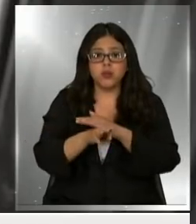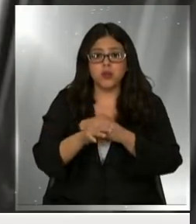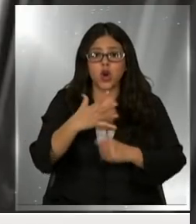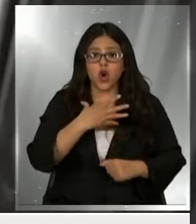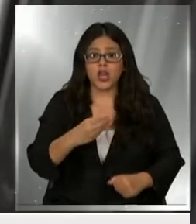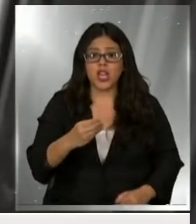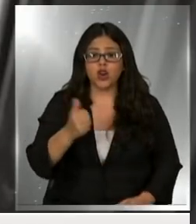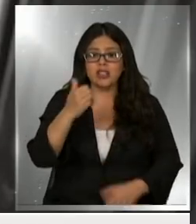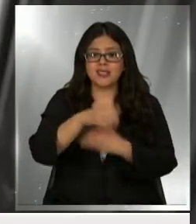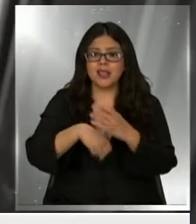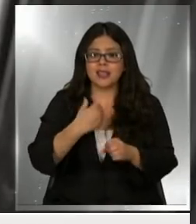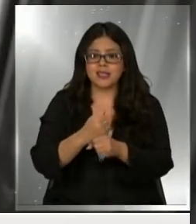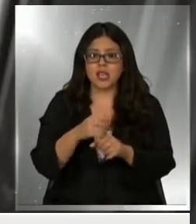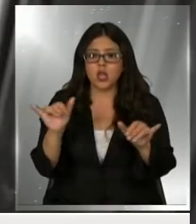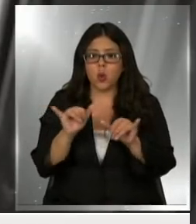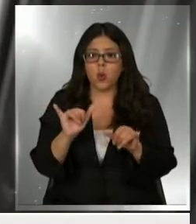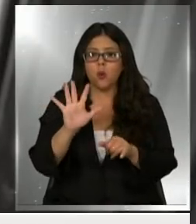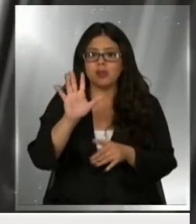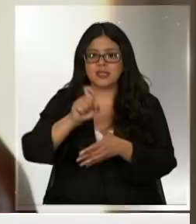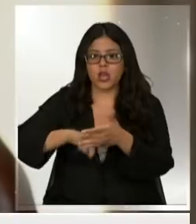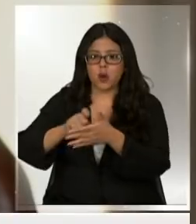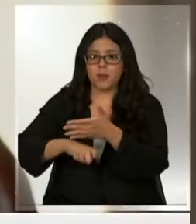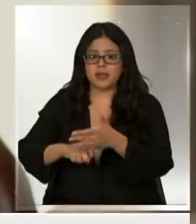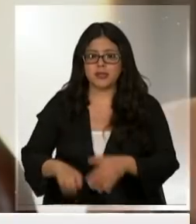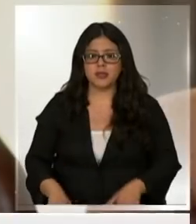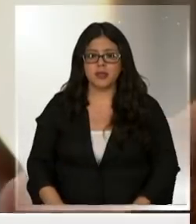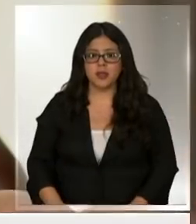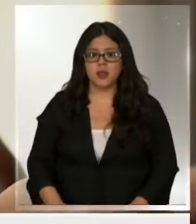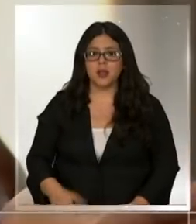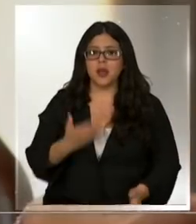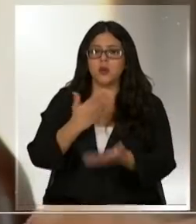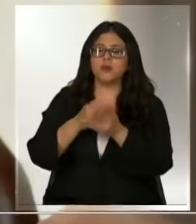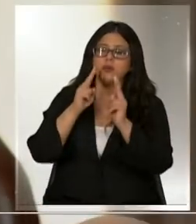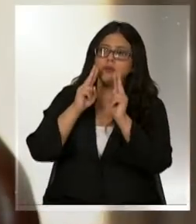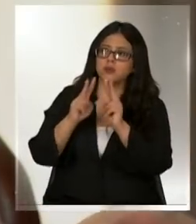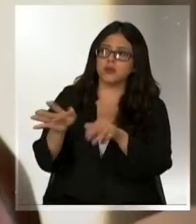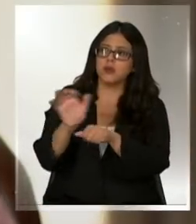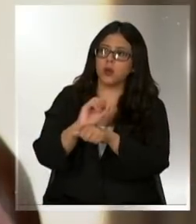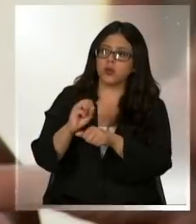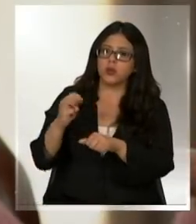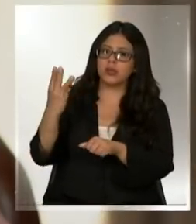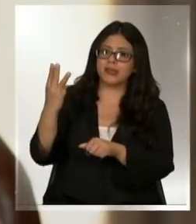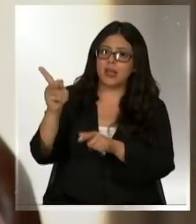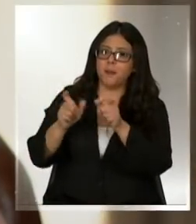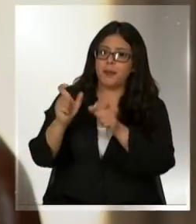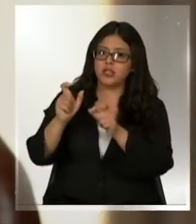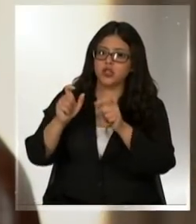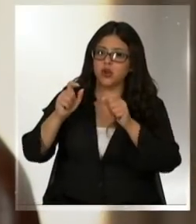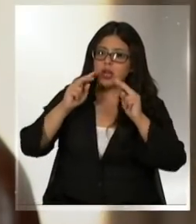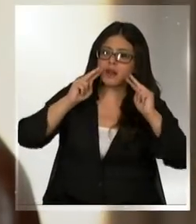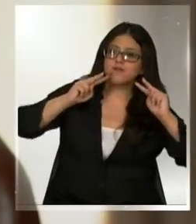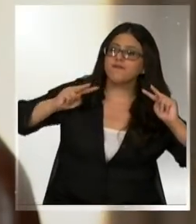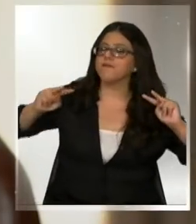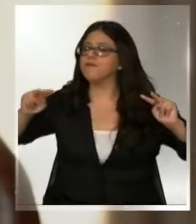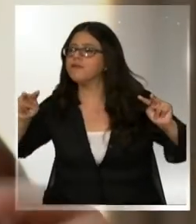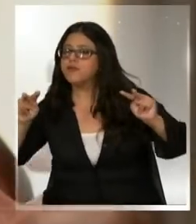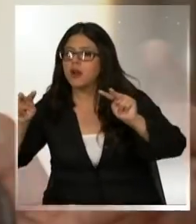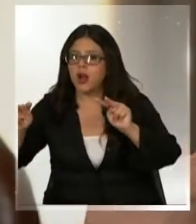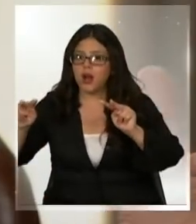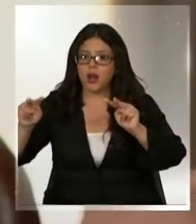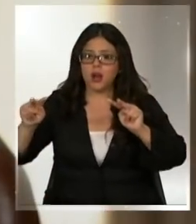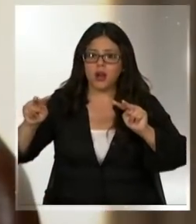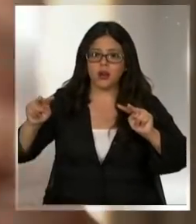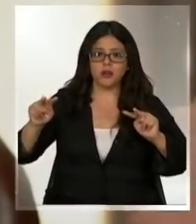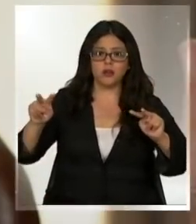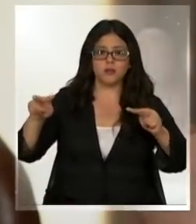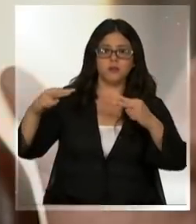de 6 años y su bebé de 5 meses. Noto que este auto llega y se asoman 3 cabezas por las ventanas y nos